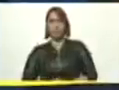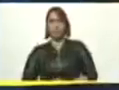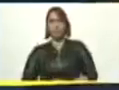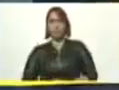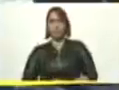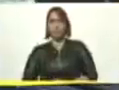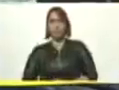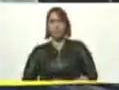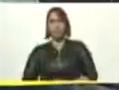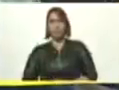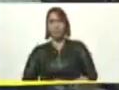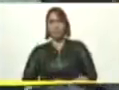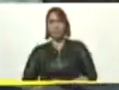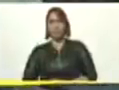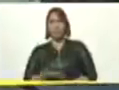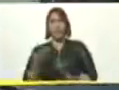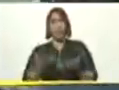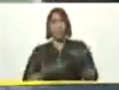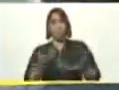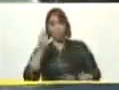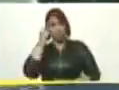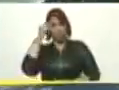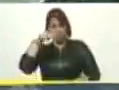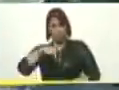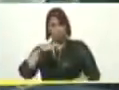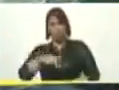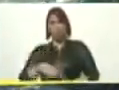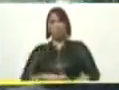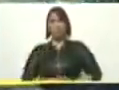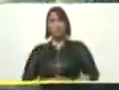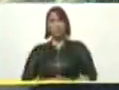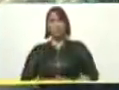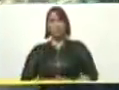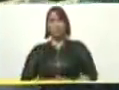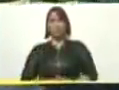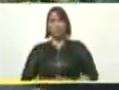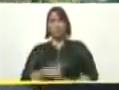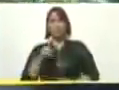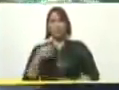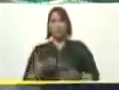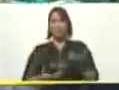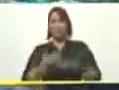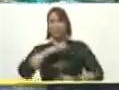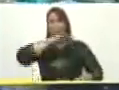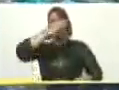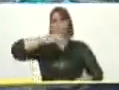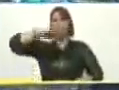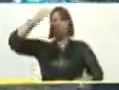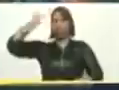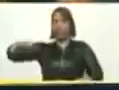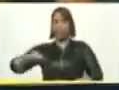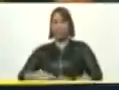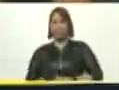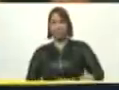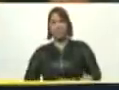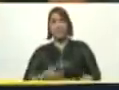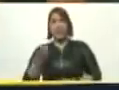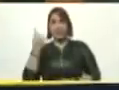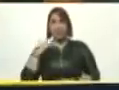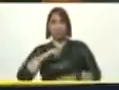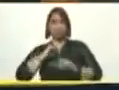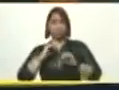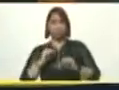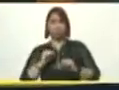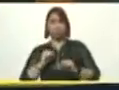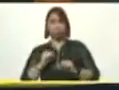había estado muy caluroso el día inclusive se nos incendió la montaña el guaraira repano ayer fuerte